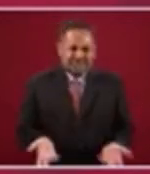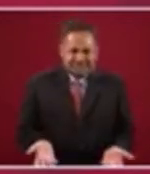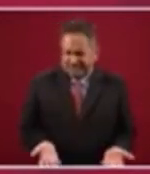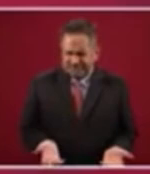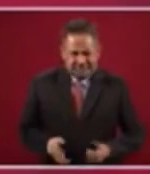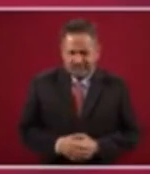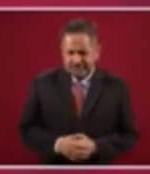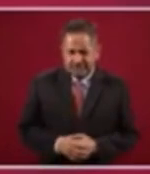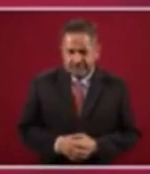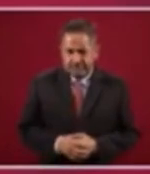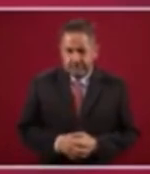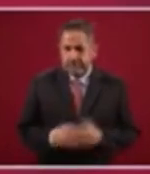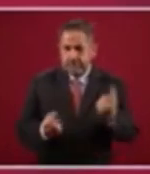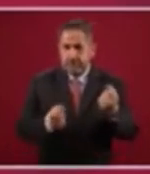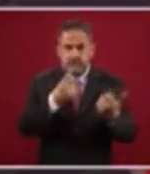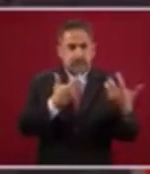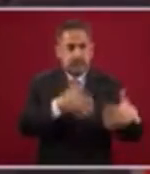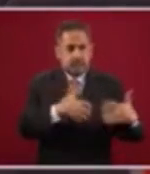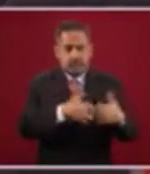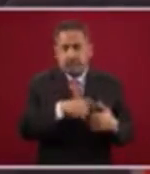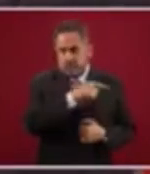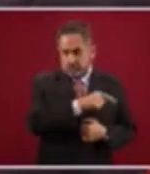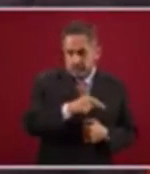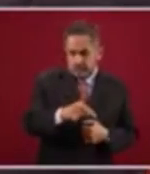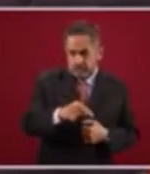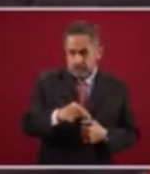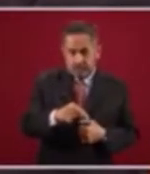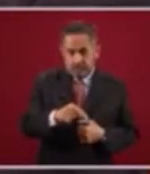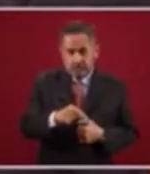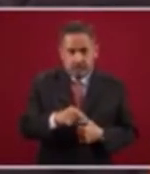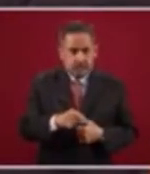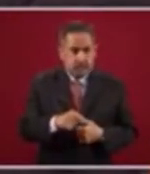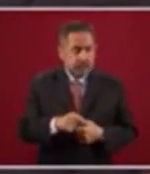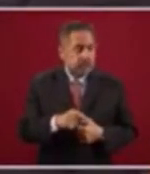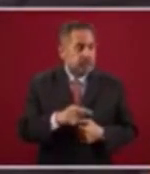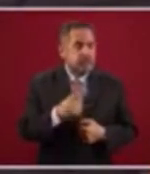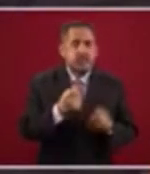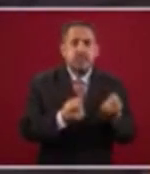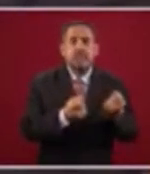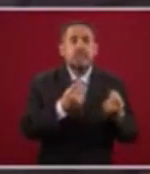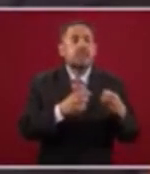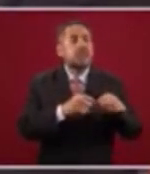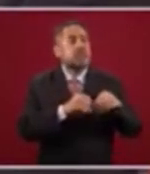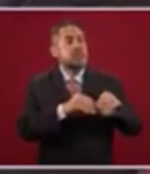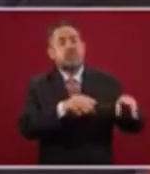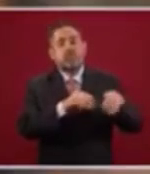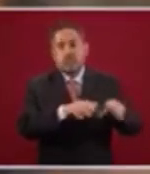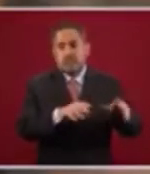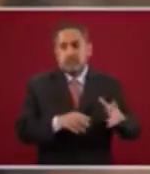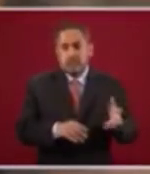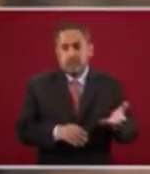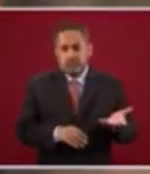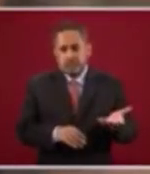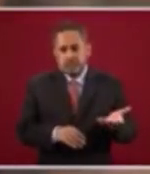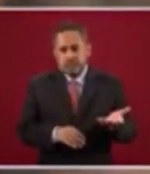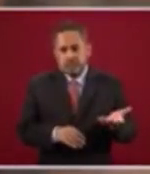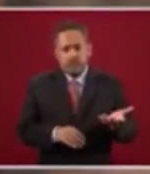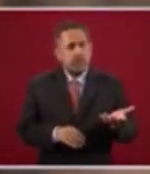en estas empresas, cuando se tiene un número determinado